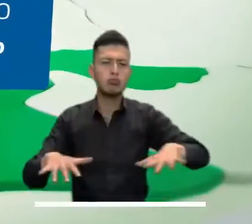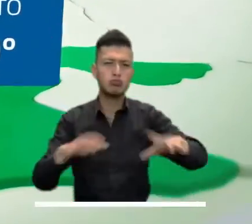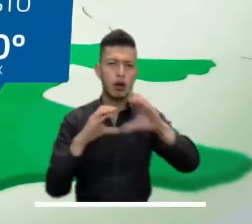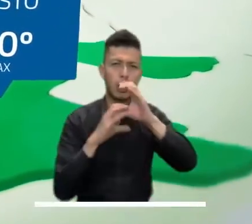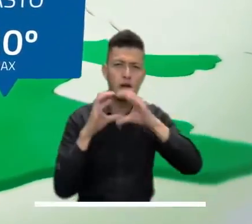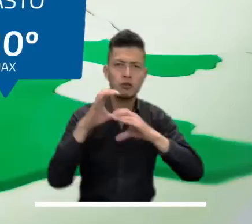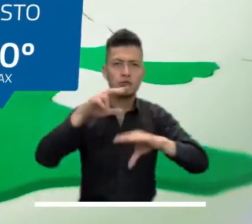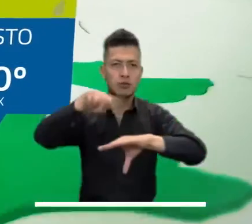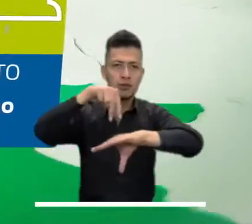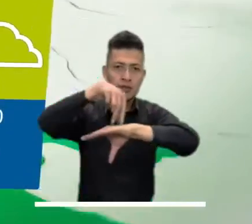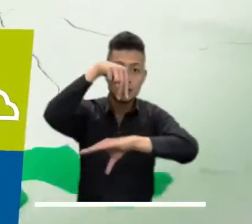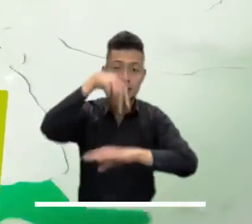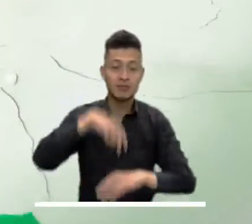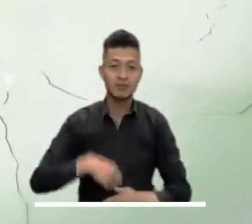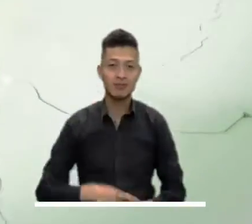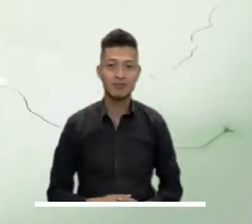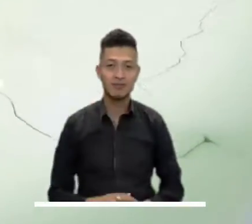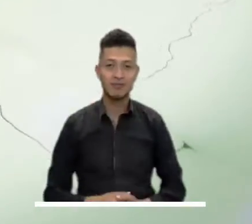Cauca y Nariño.